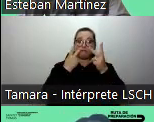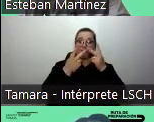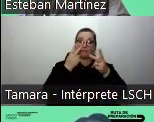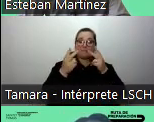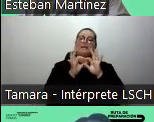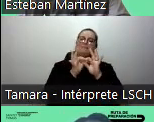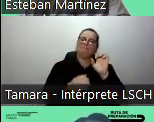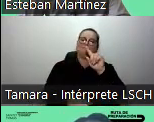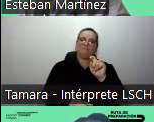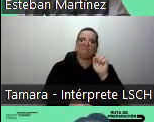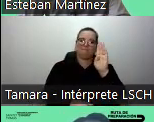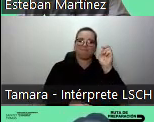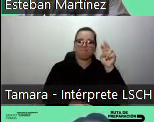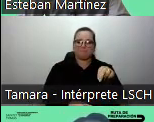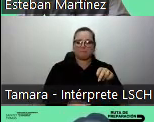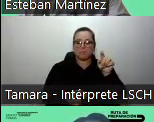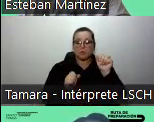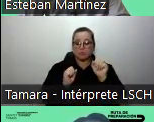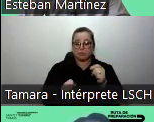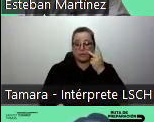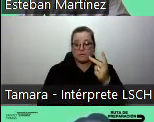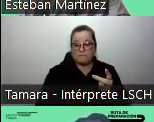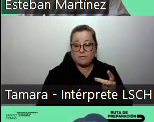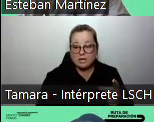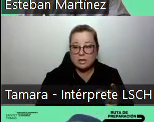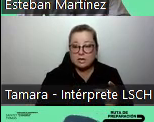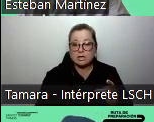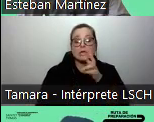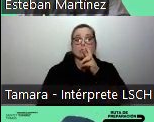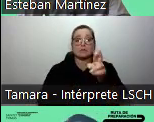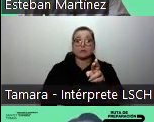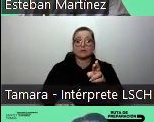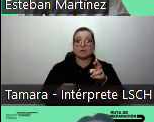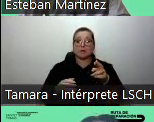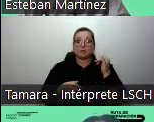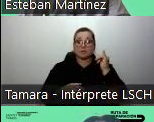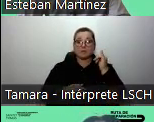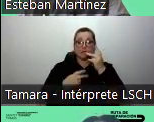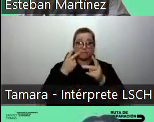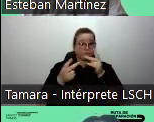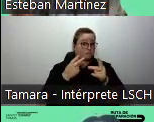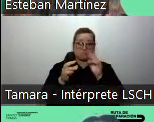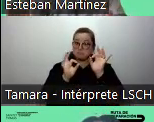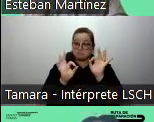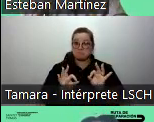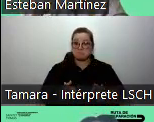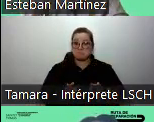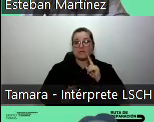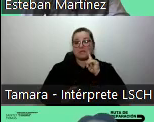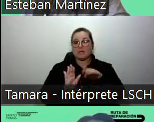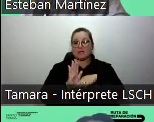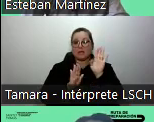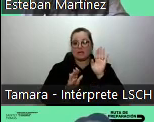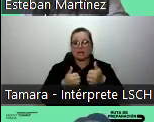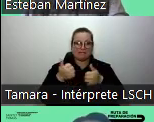ahí podemos tú tú puedes ver los resultados Esteban sí lo veo super bien no vamos a decir Quién va ganando cierto